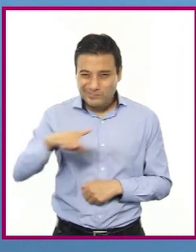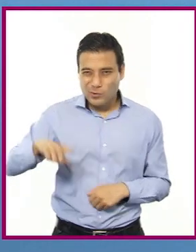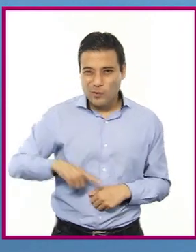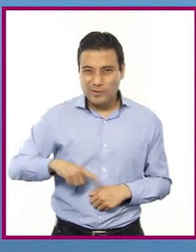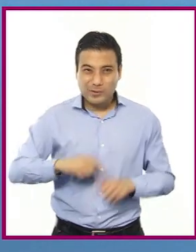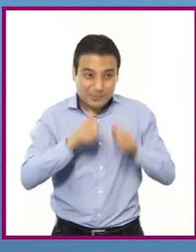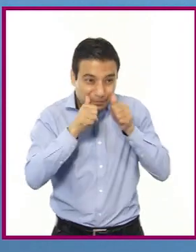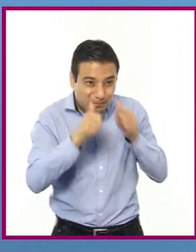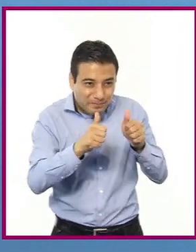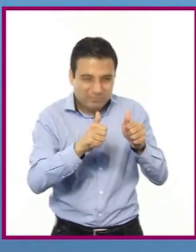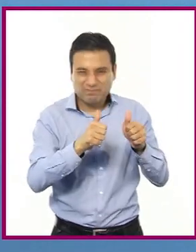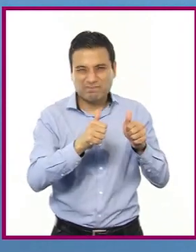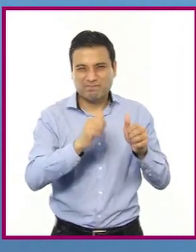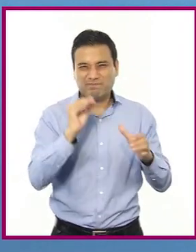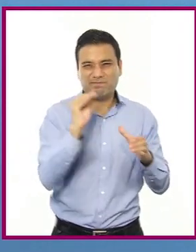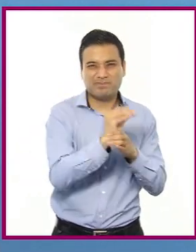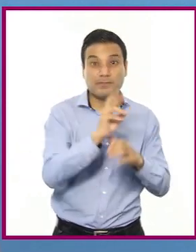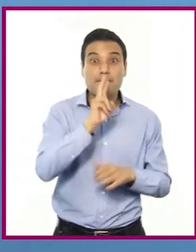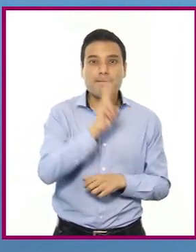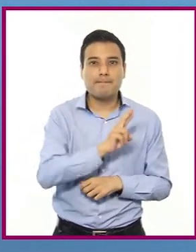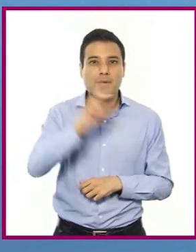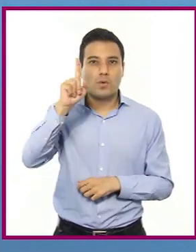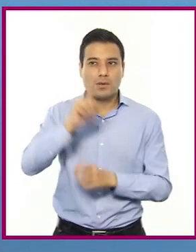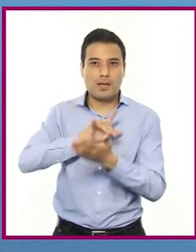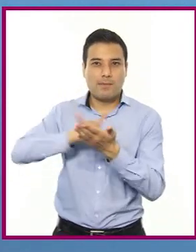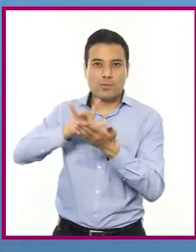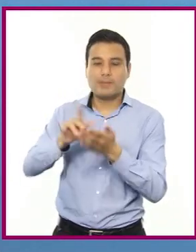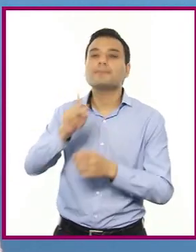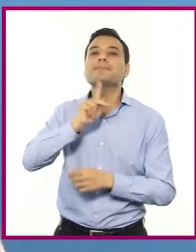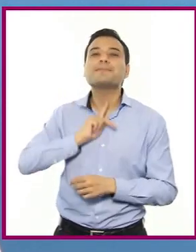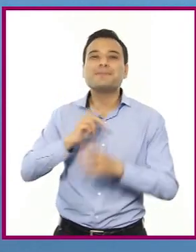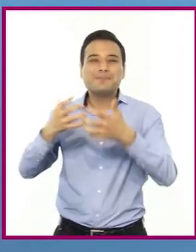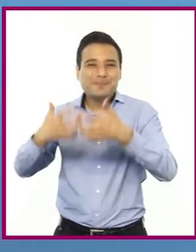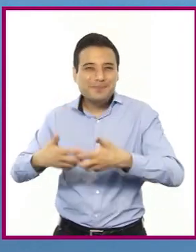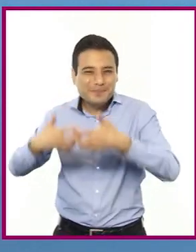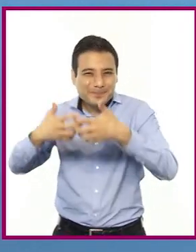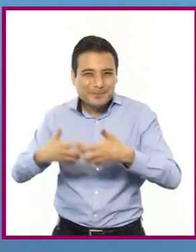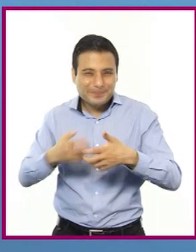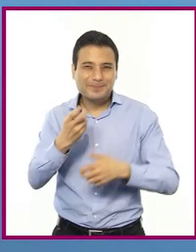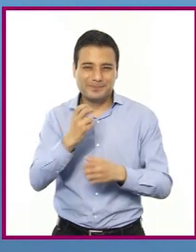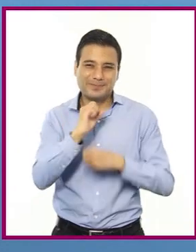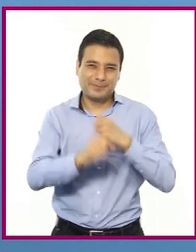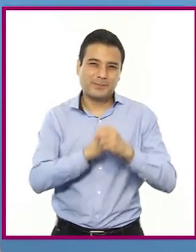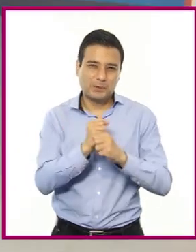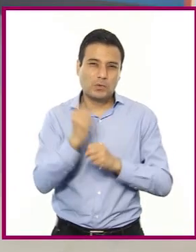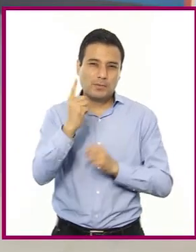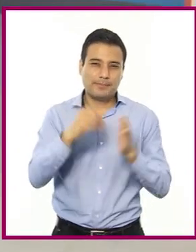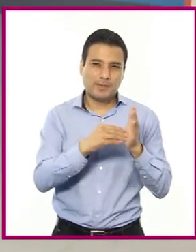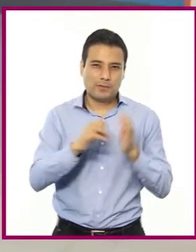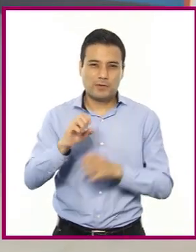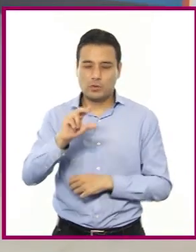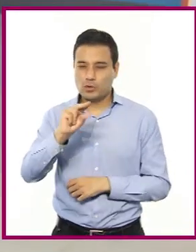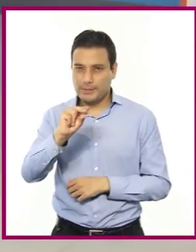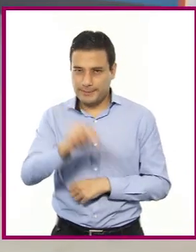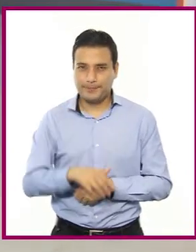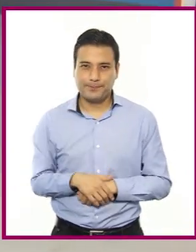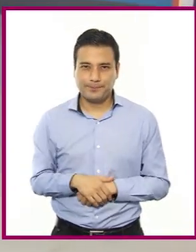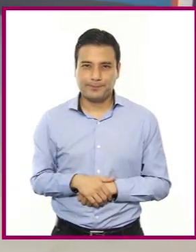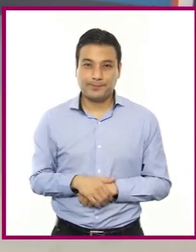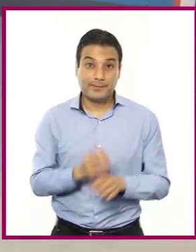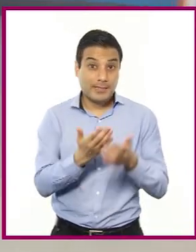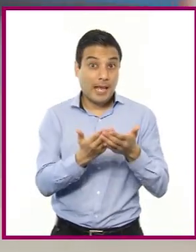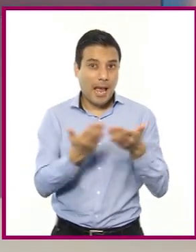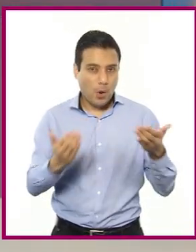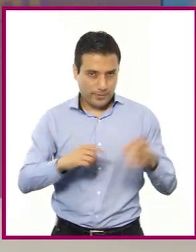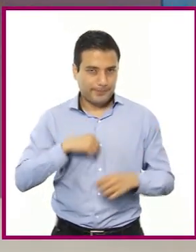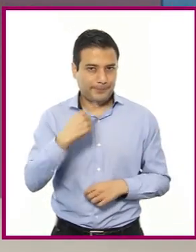la petrolización de la economía y las políticas adoptadas en los años 80. Es momento de proponerles